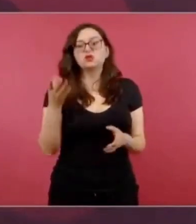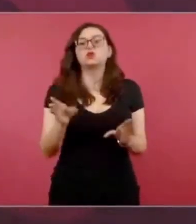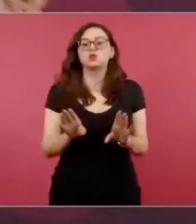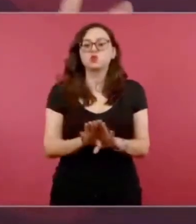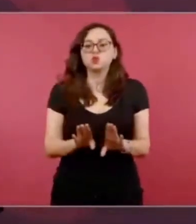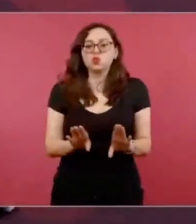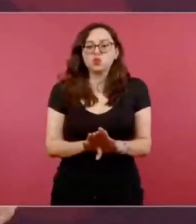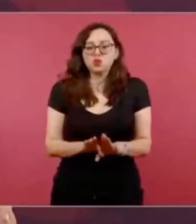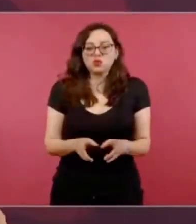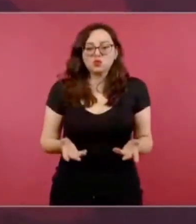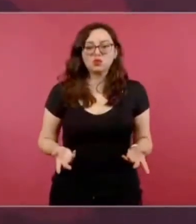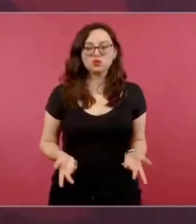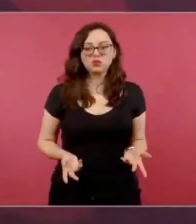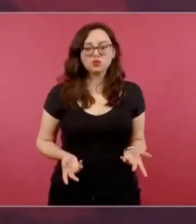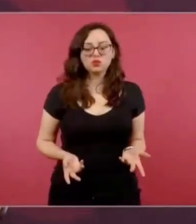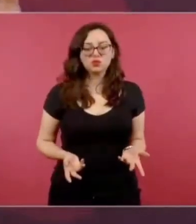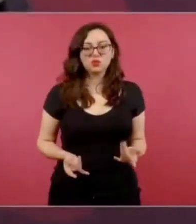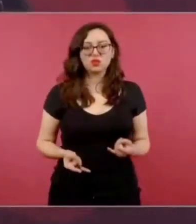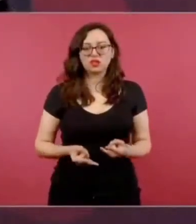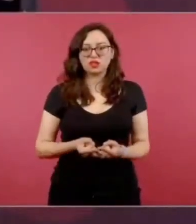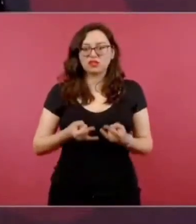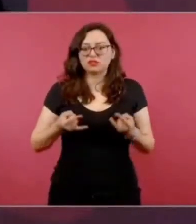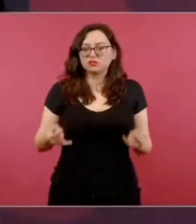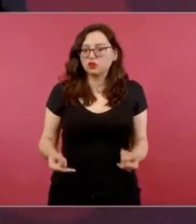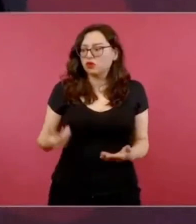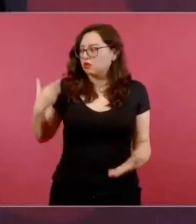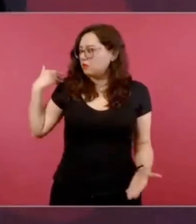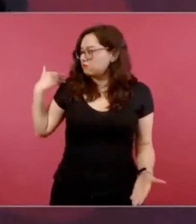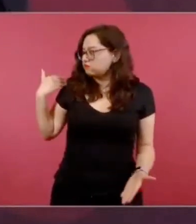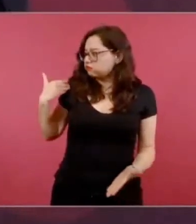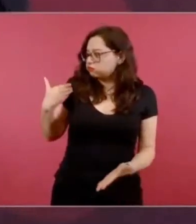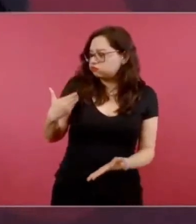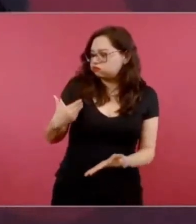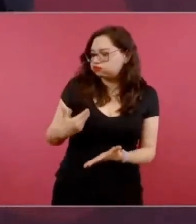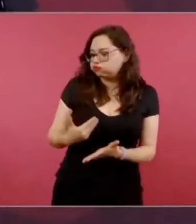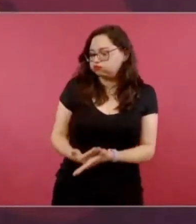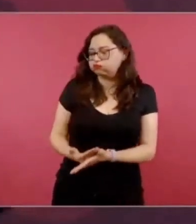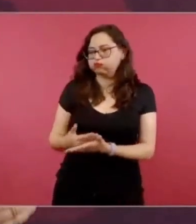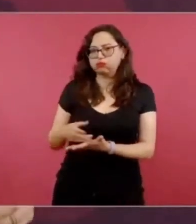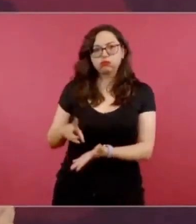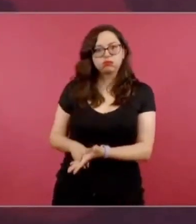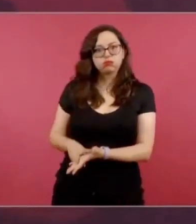que es fecunda, que es lo que nos va indicando